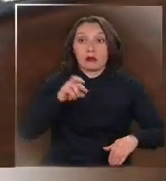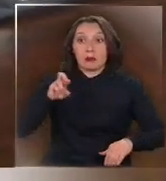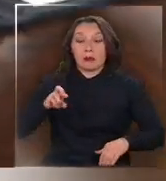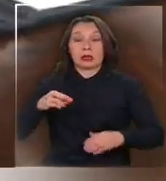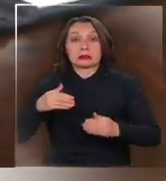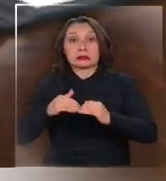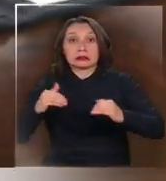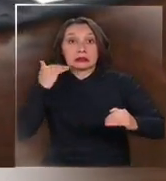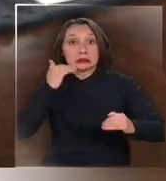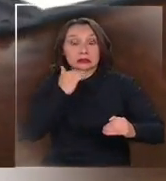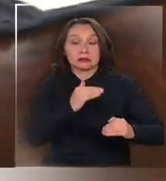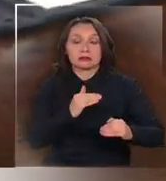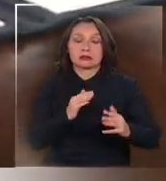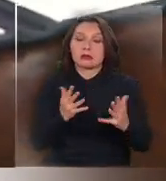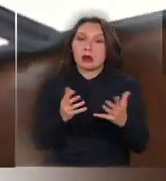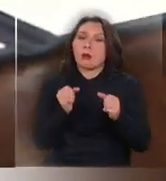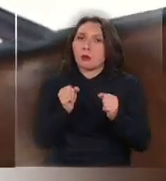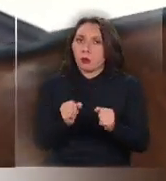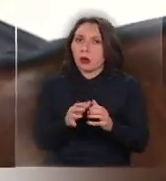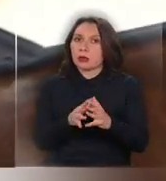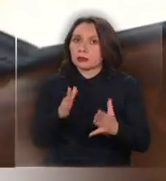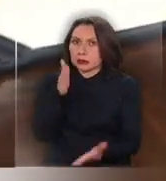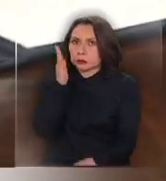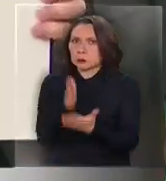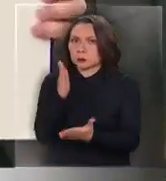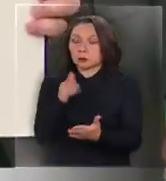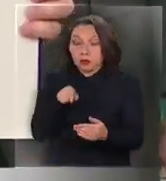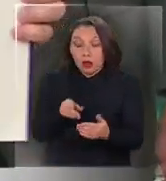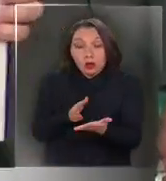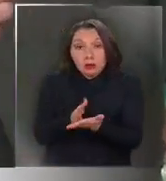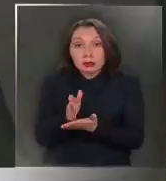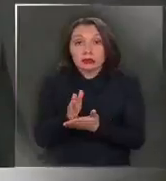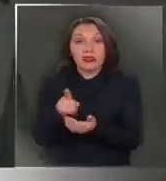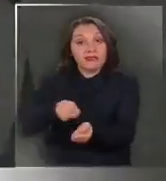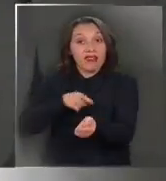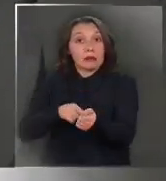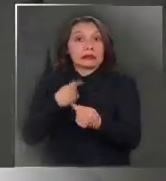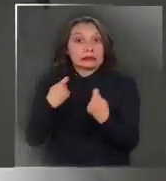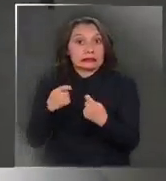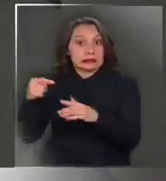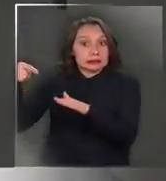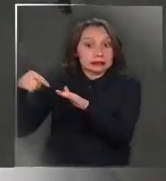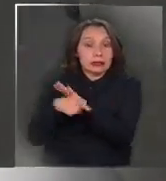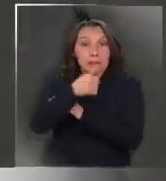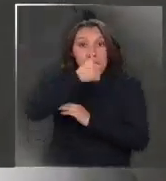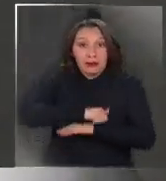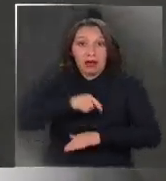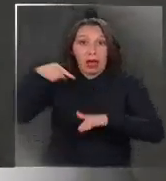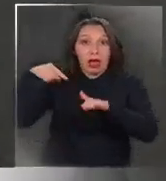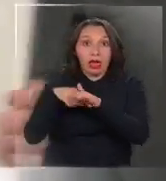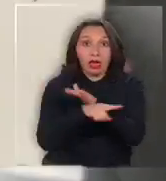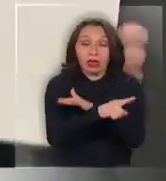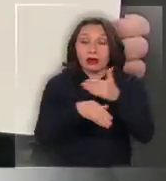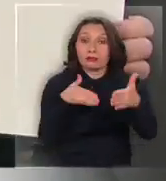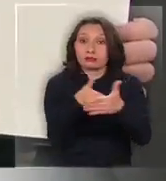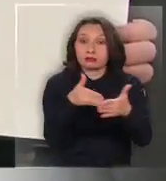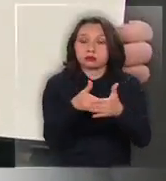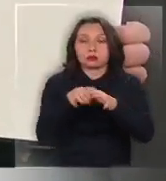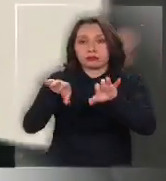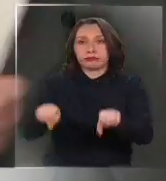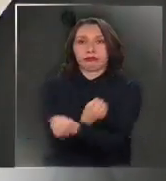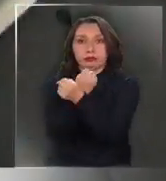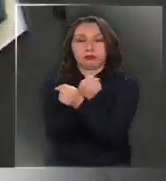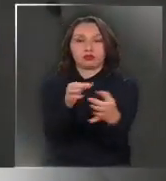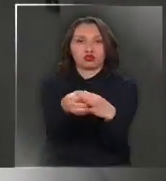advierten que las condiciones podrían endurecerse, a partir de ahora las familias que intenten cruzar clandestinamente la frontera serán